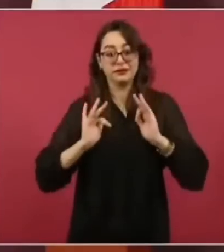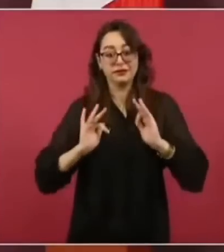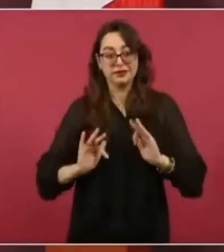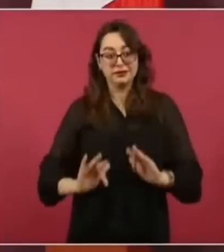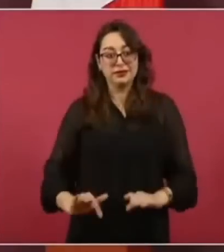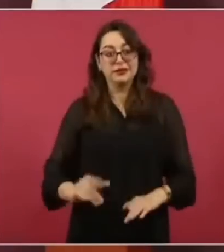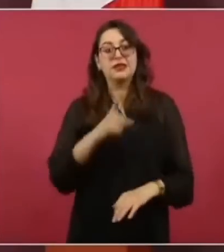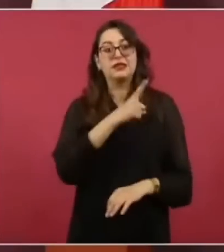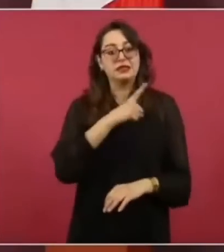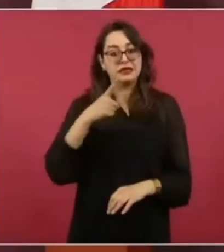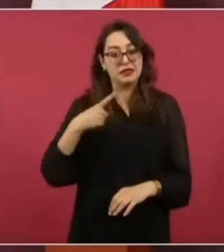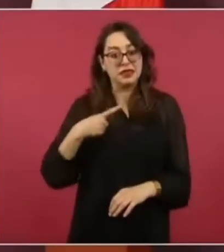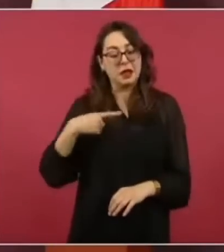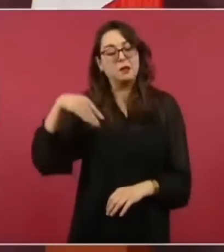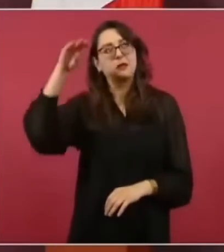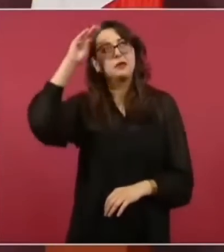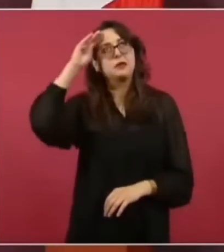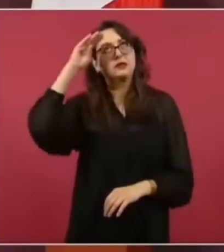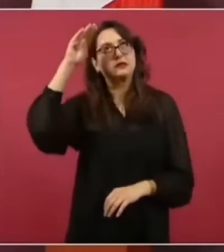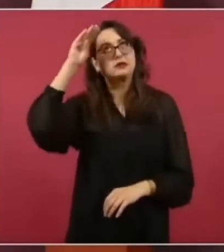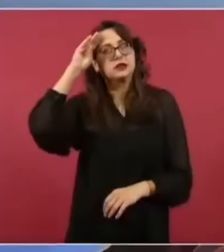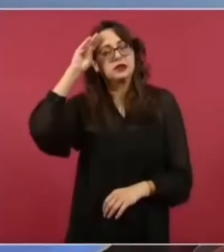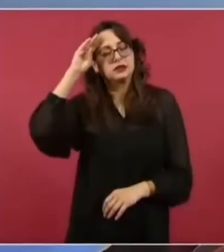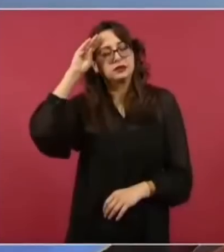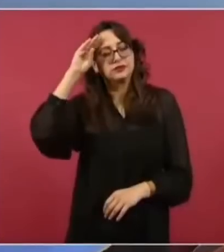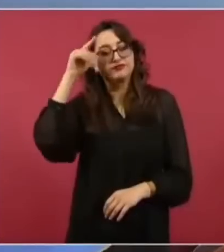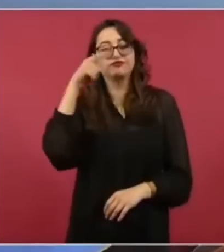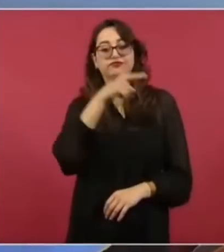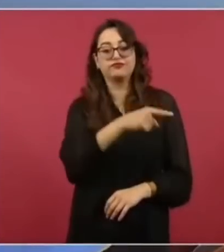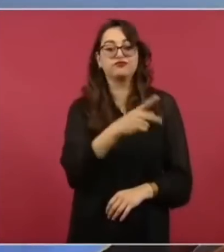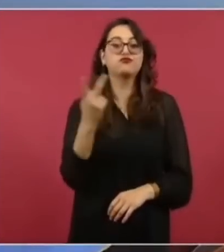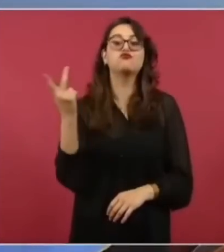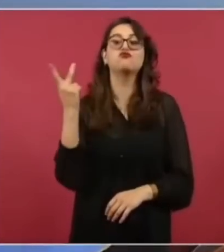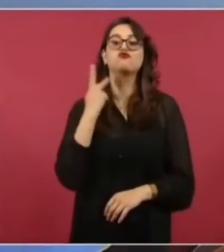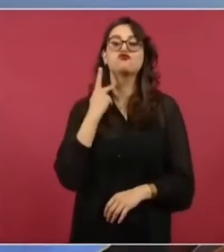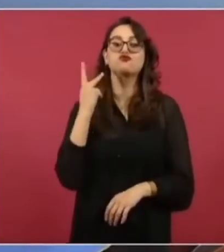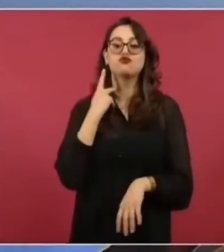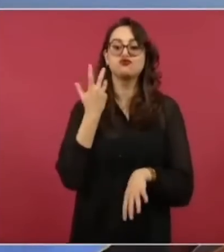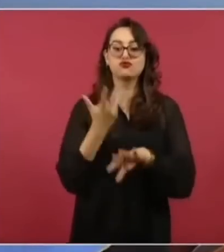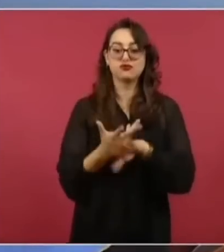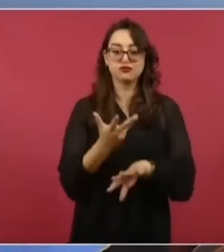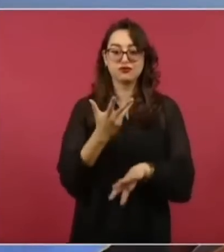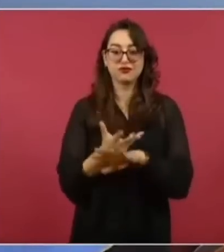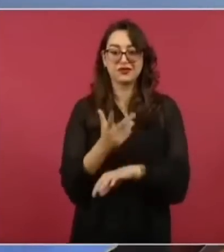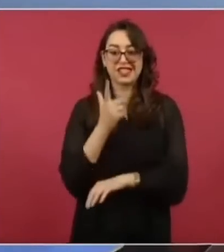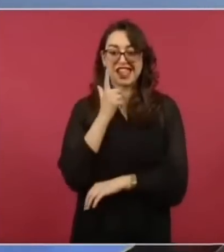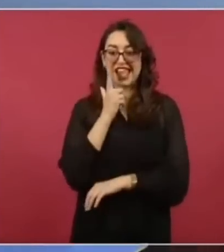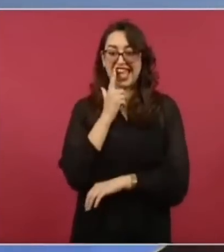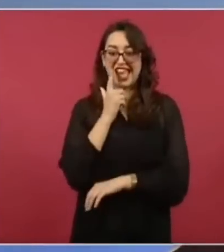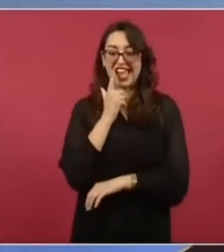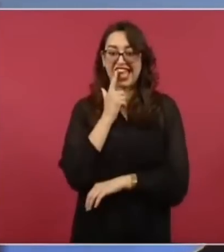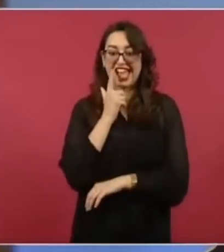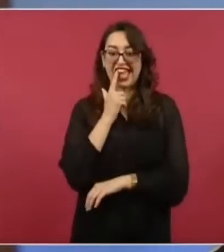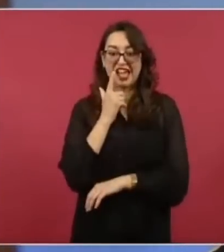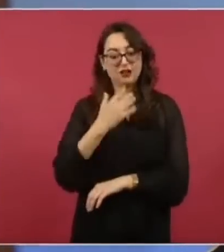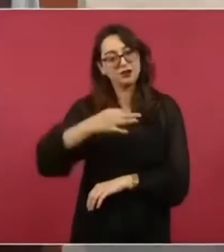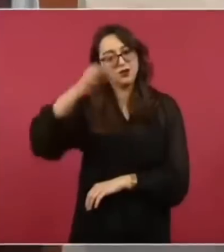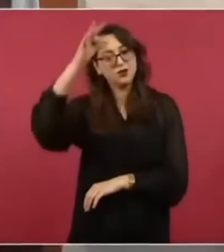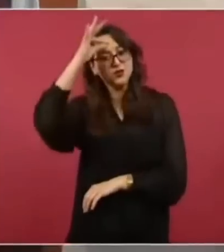Unidos. No son tontos. El discurso pendenciero de Donald Trump